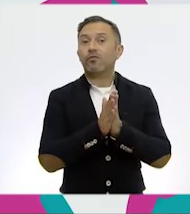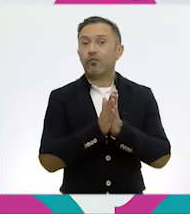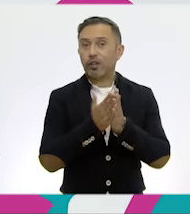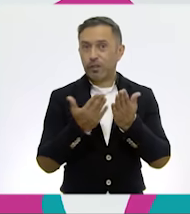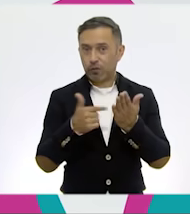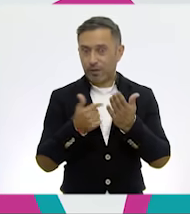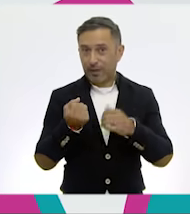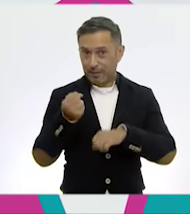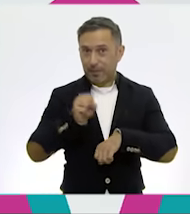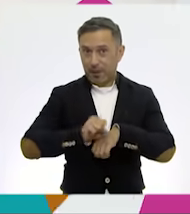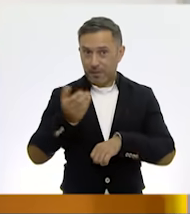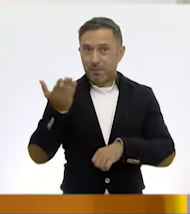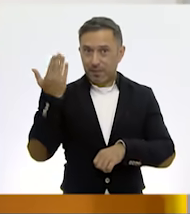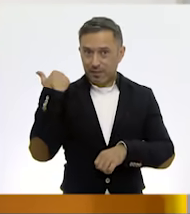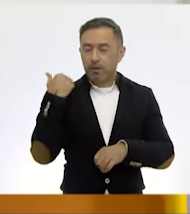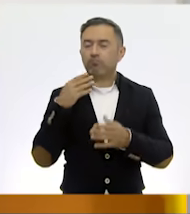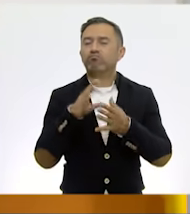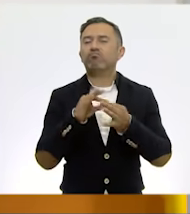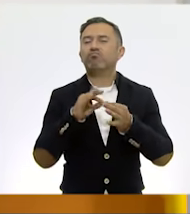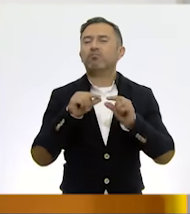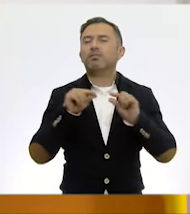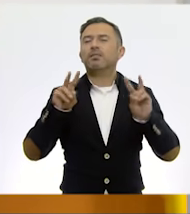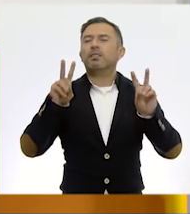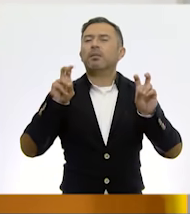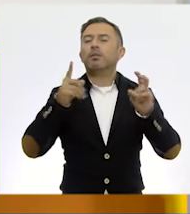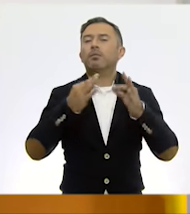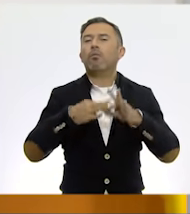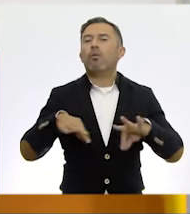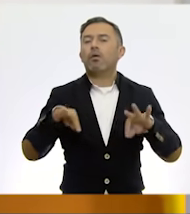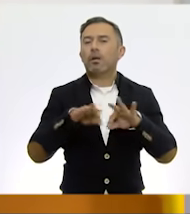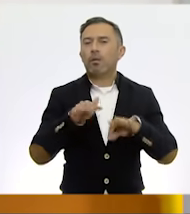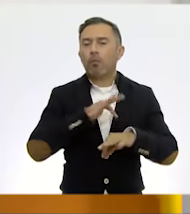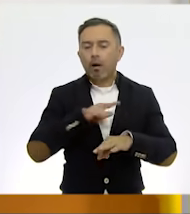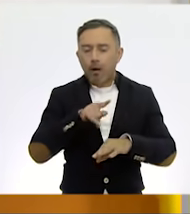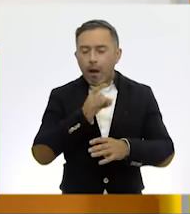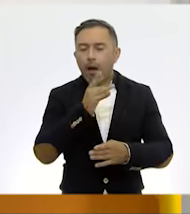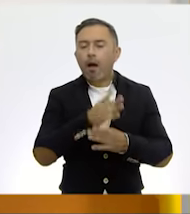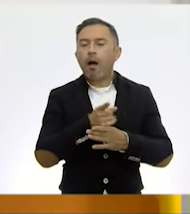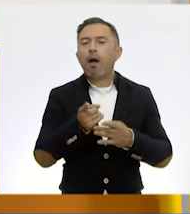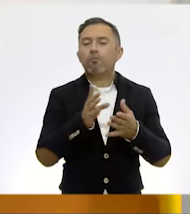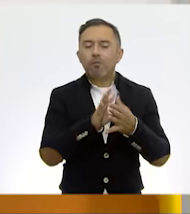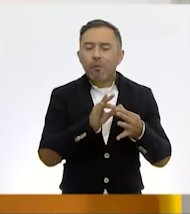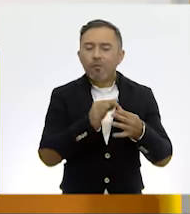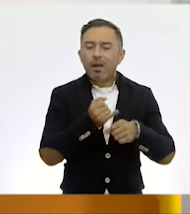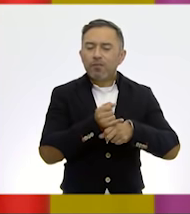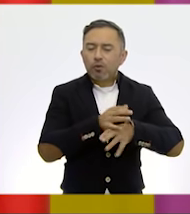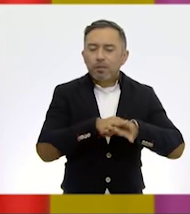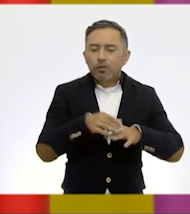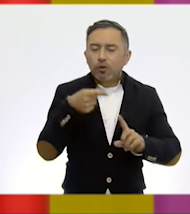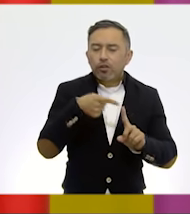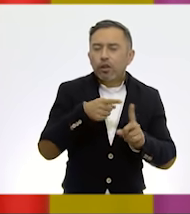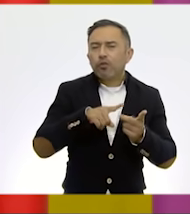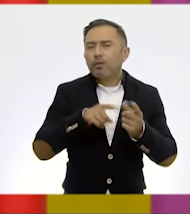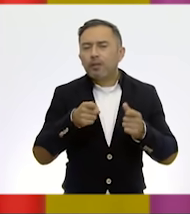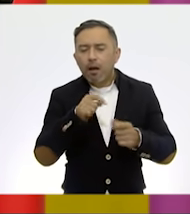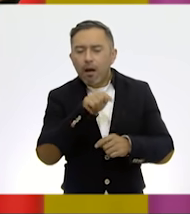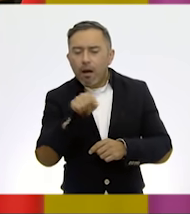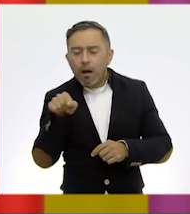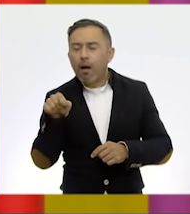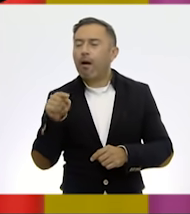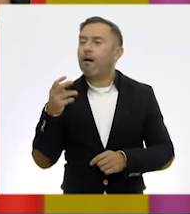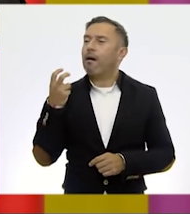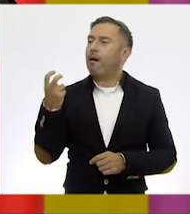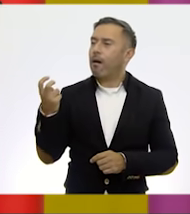semana pasada los subtítulos eran importantes para que ubicaras dónde estaba la información que requerías? Exacto, sí. No